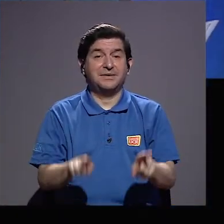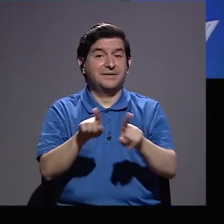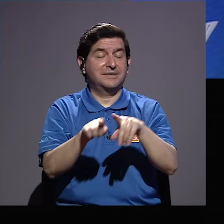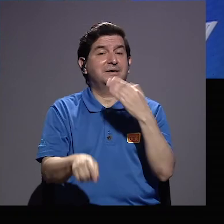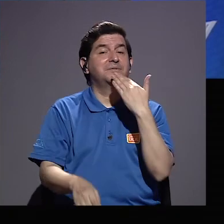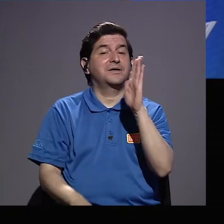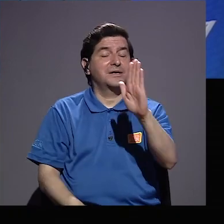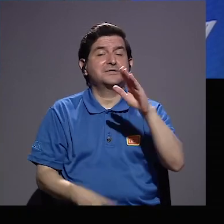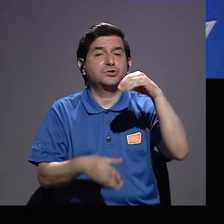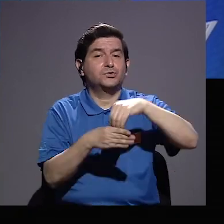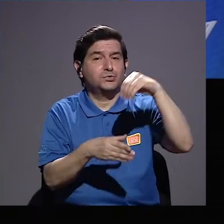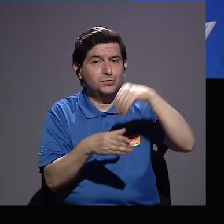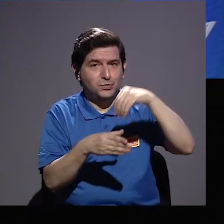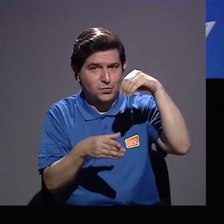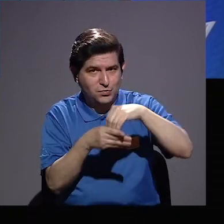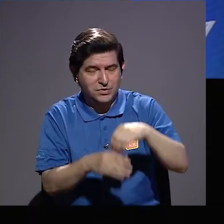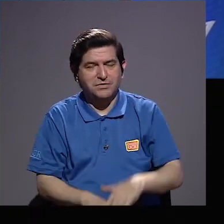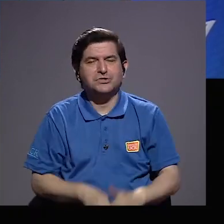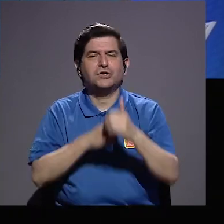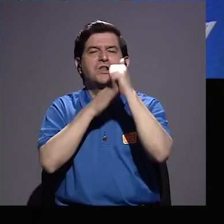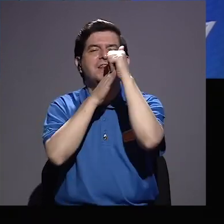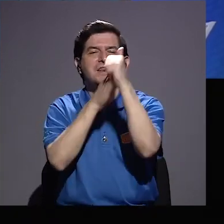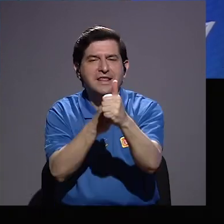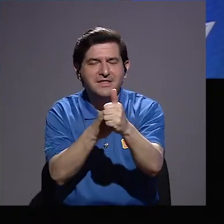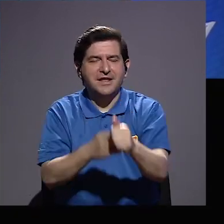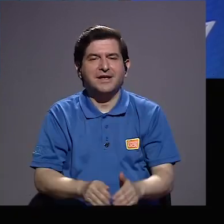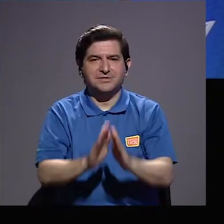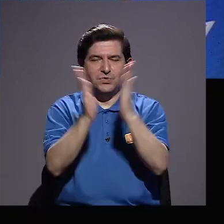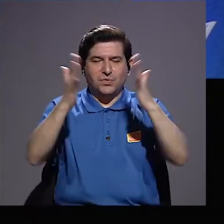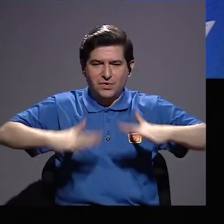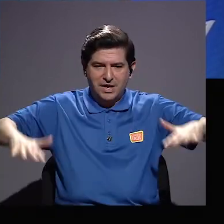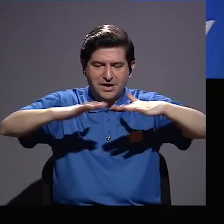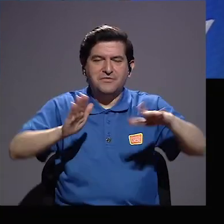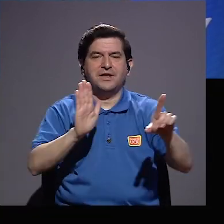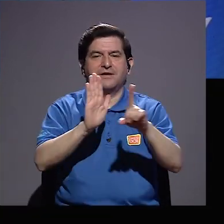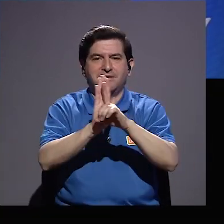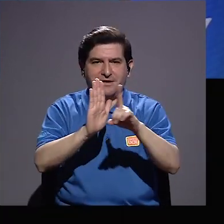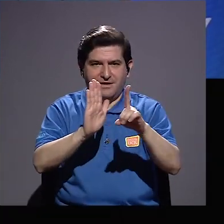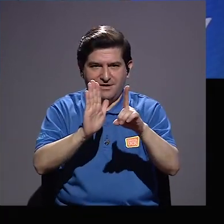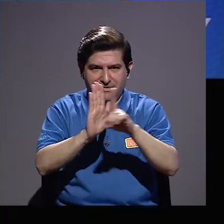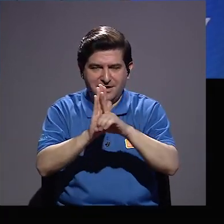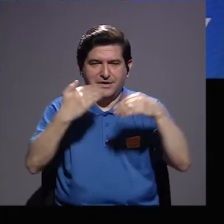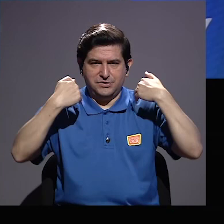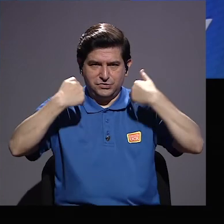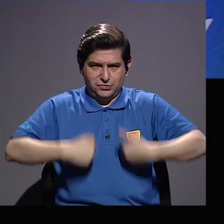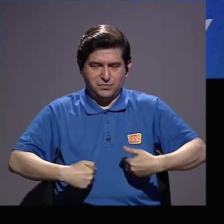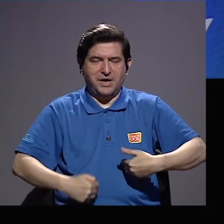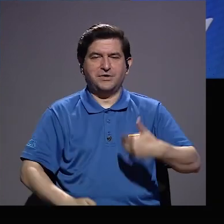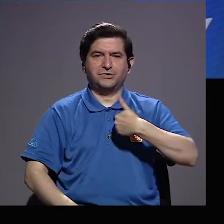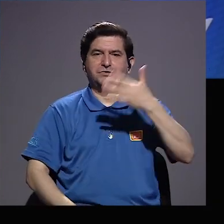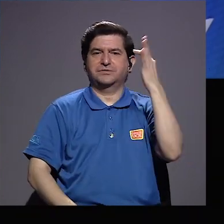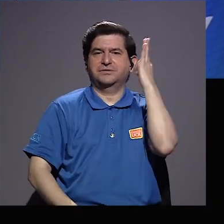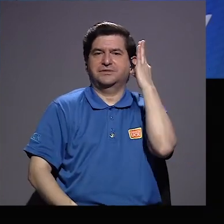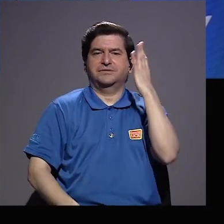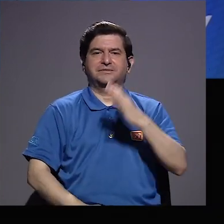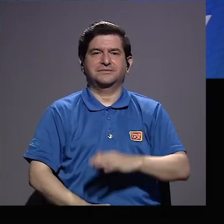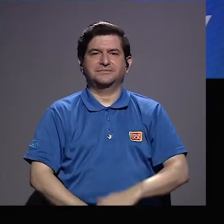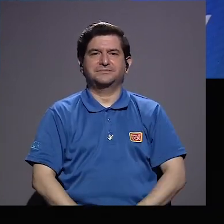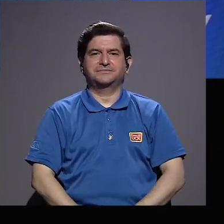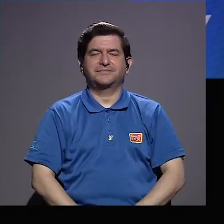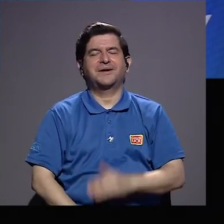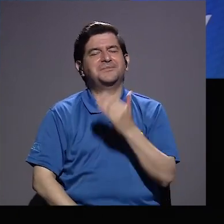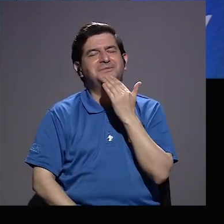sobre todo gracias por sus aportes, por su liderazgo, por abrir brecha en los derechos humanos de las